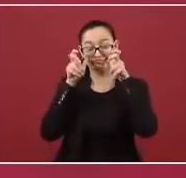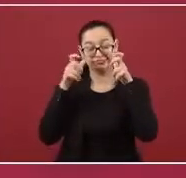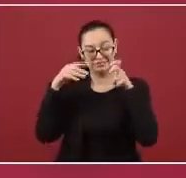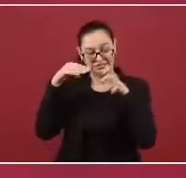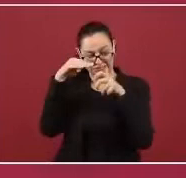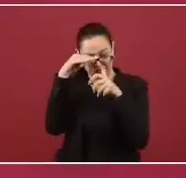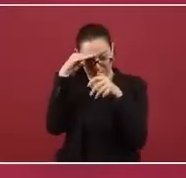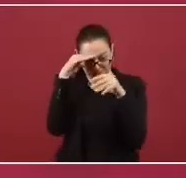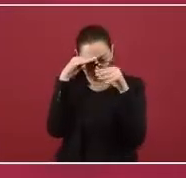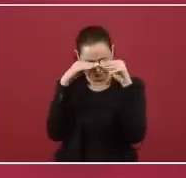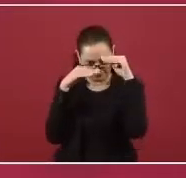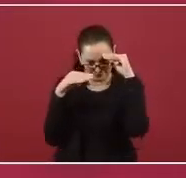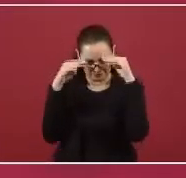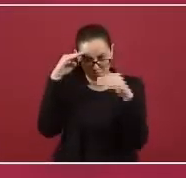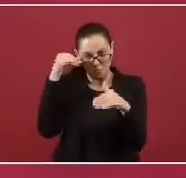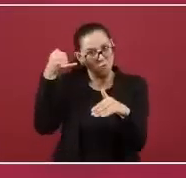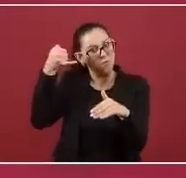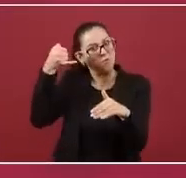reflexión y análisis.